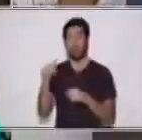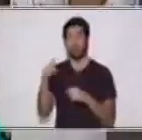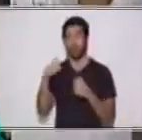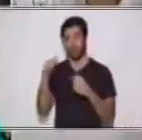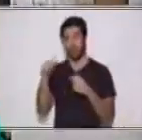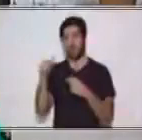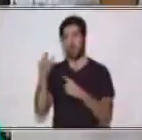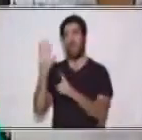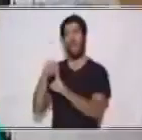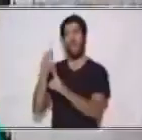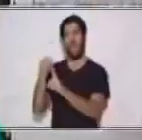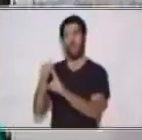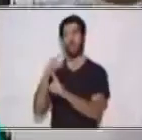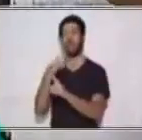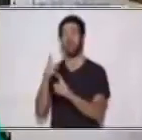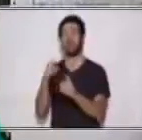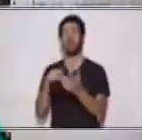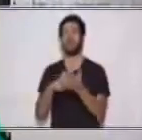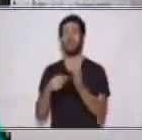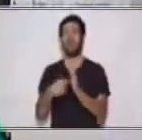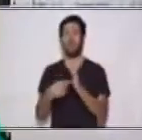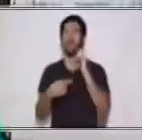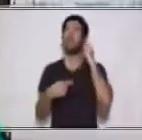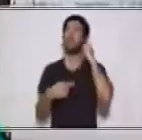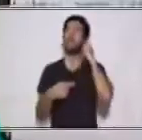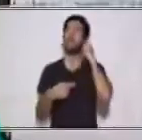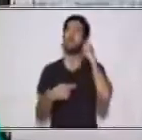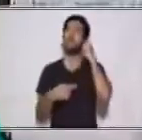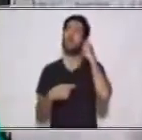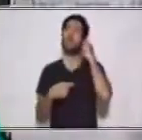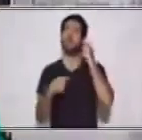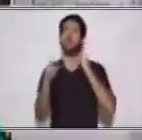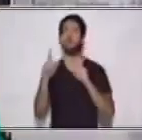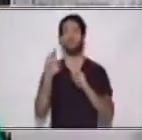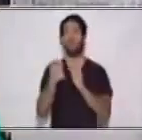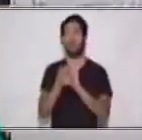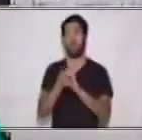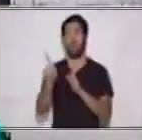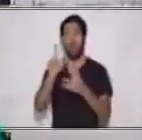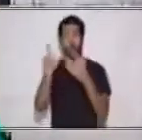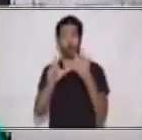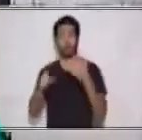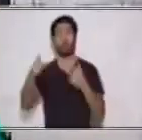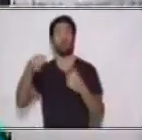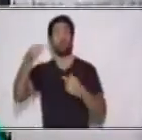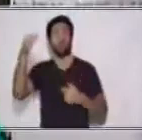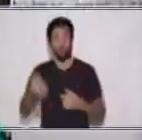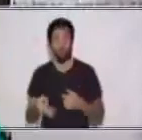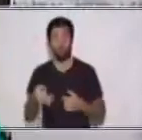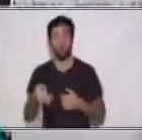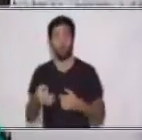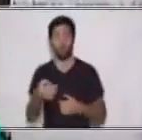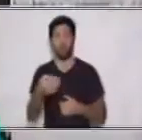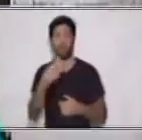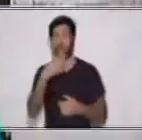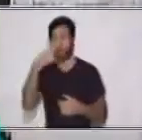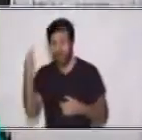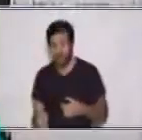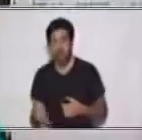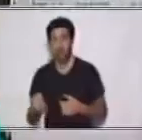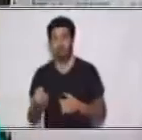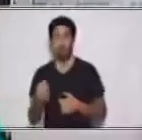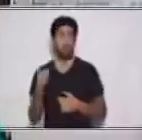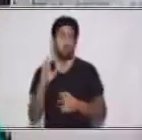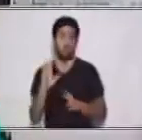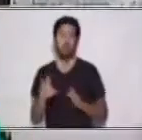comprobables. Algunas veces cuando realizamos alguna acción y nos preguntan por qué lo hicimos, tendemos a contestar